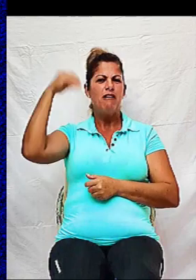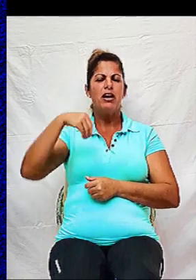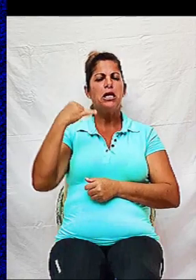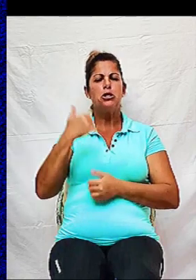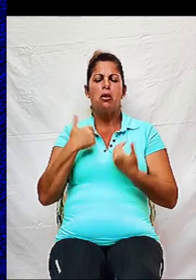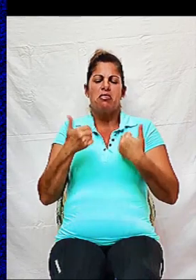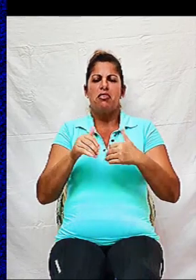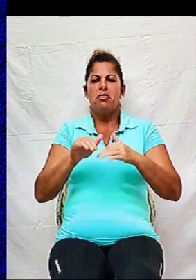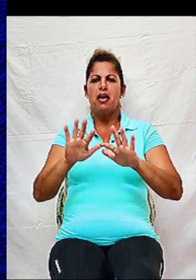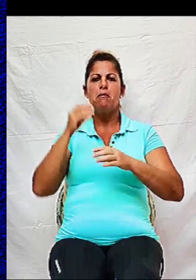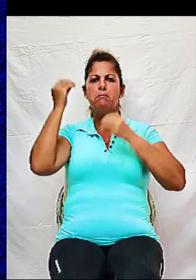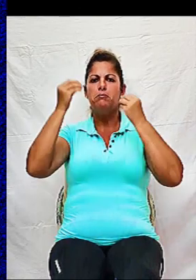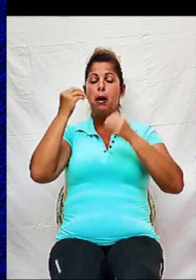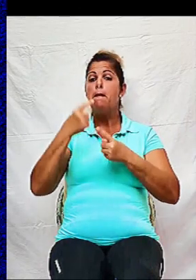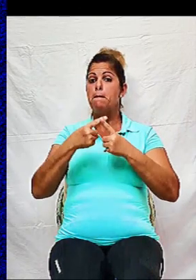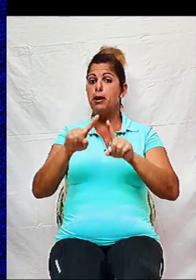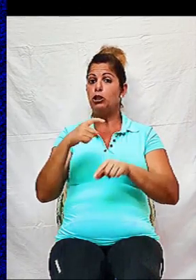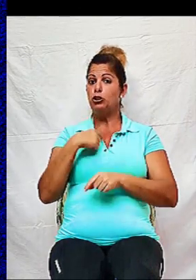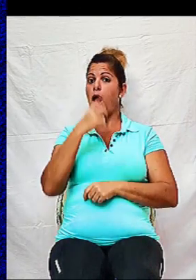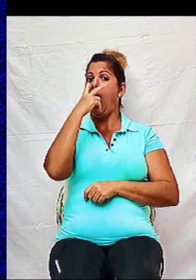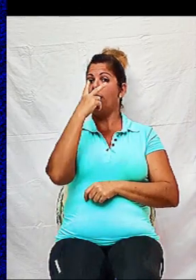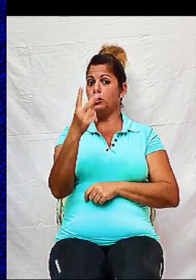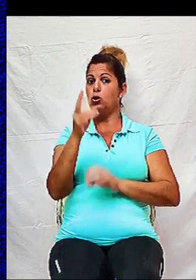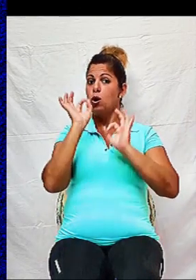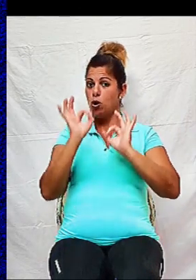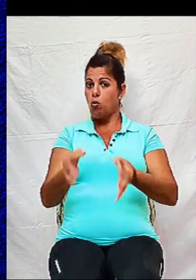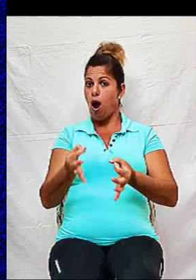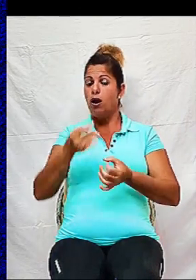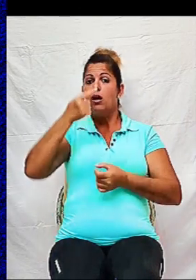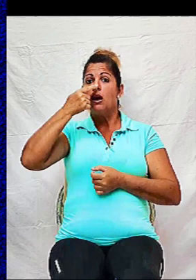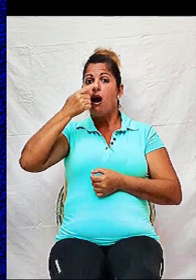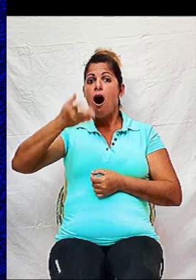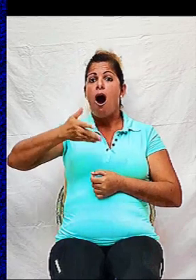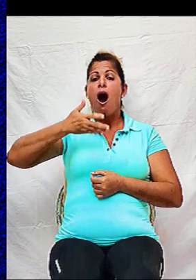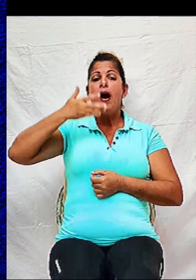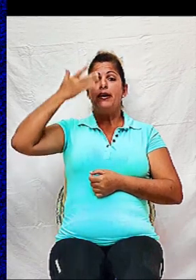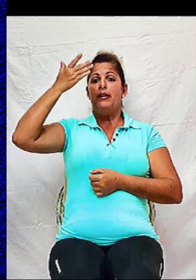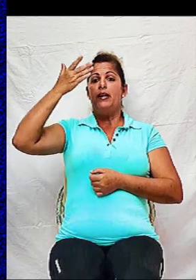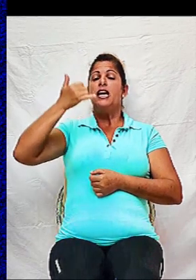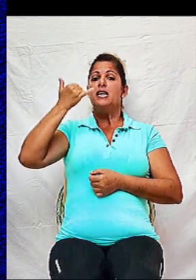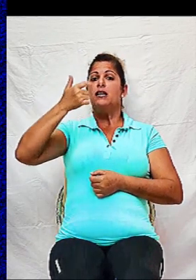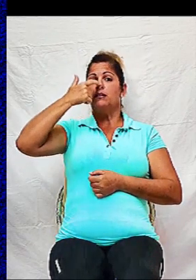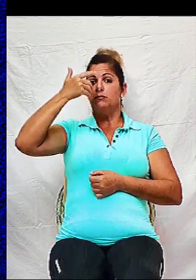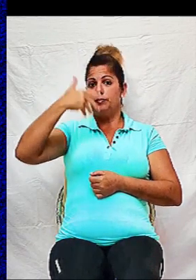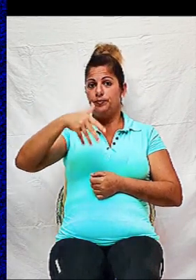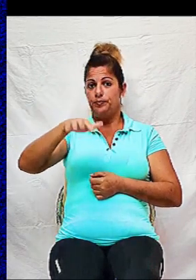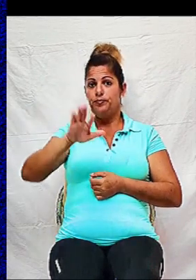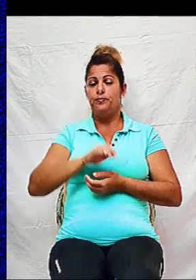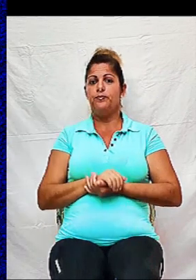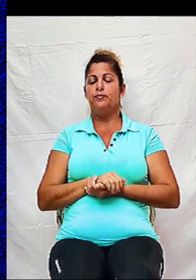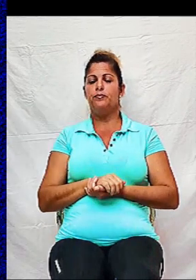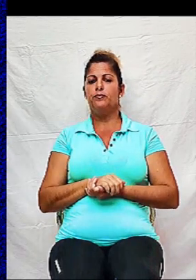dejo pasar, mientras sigo atento a la sensación del aire al entrar y salir por la